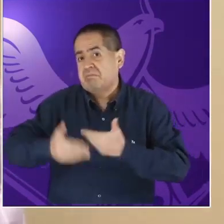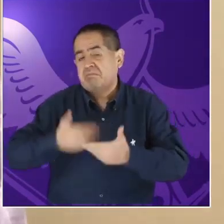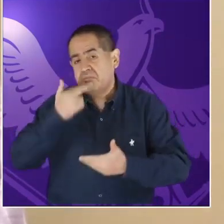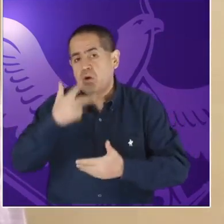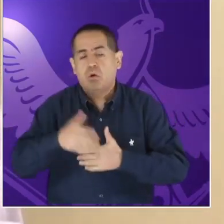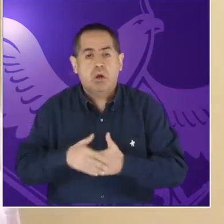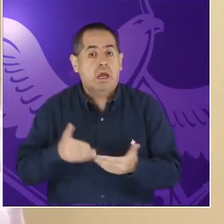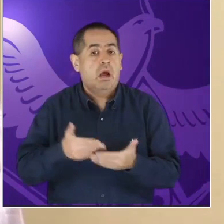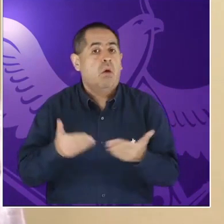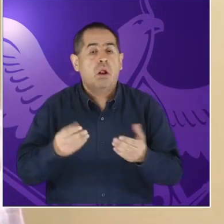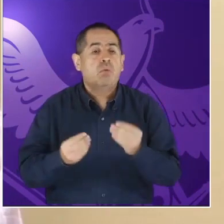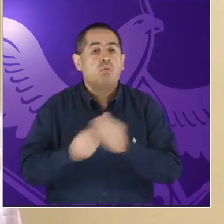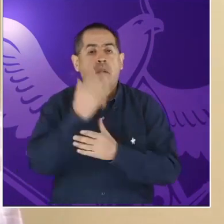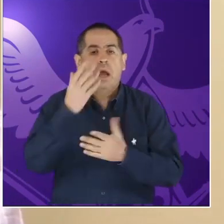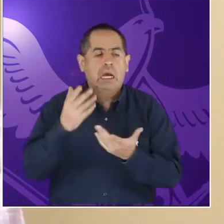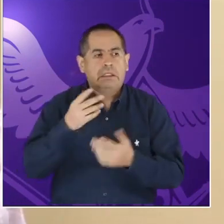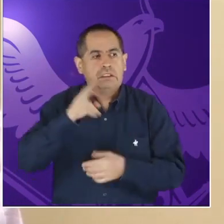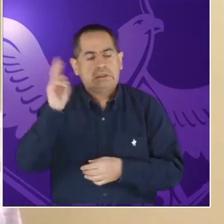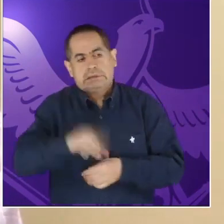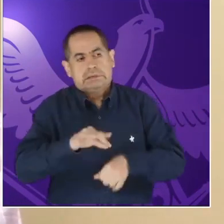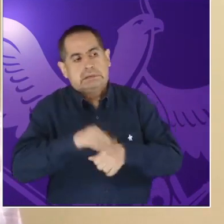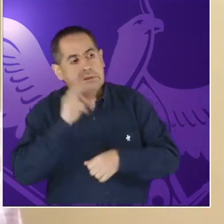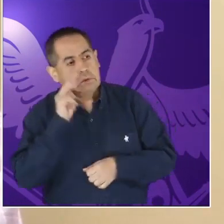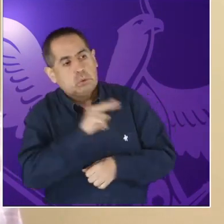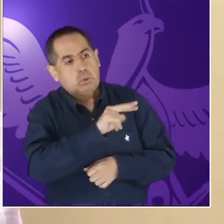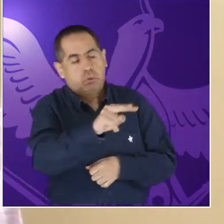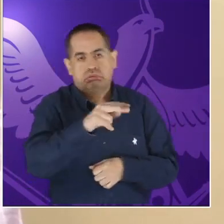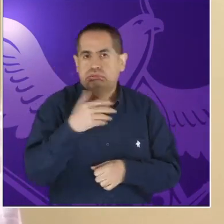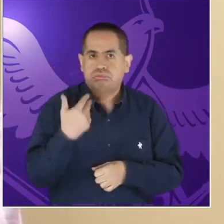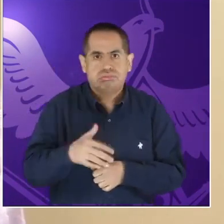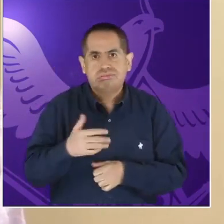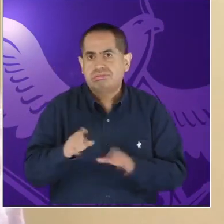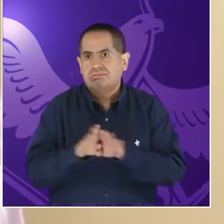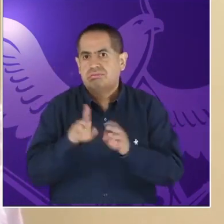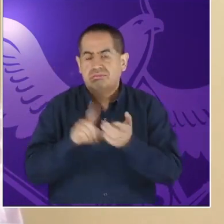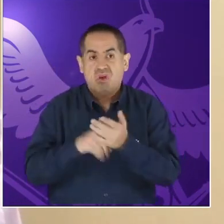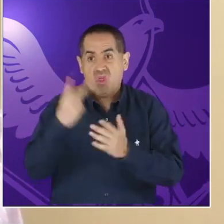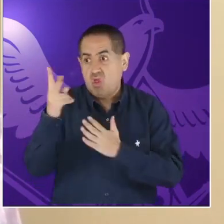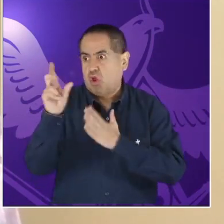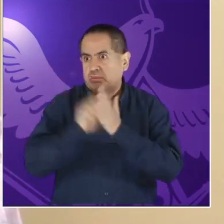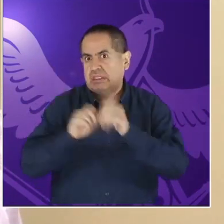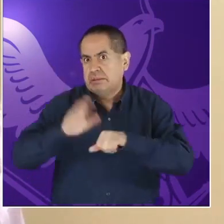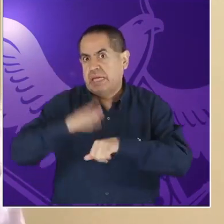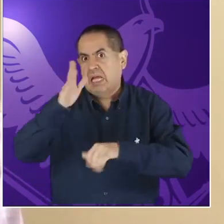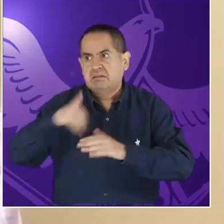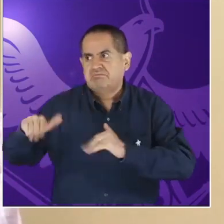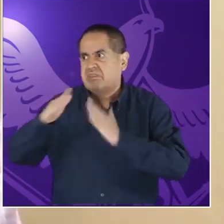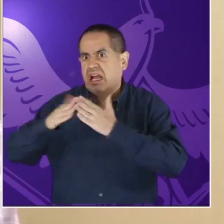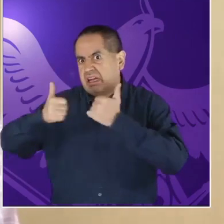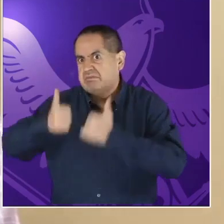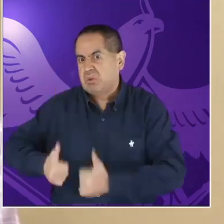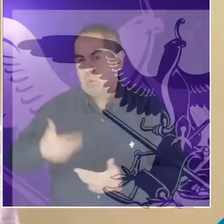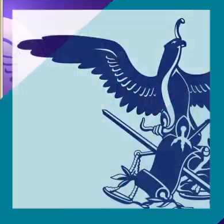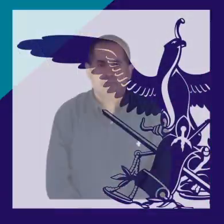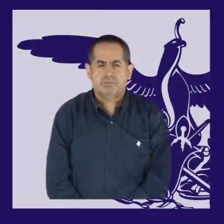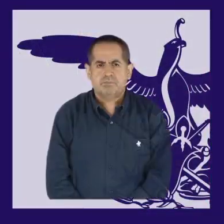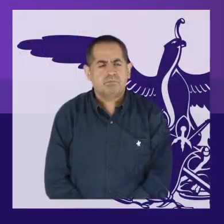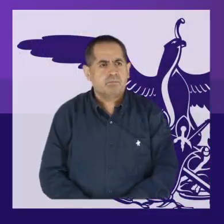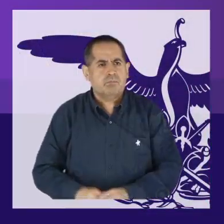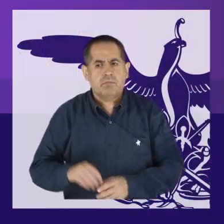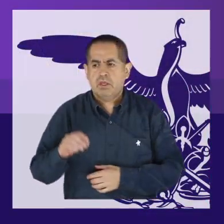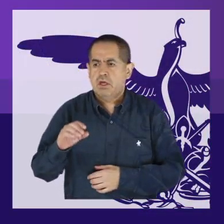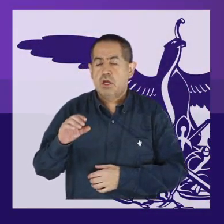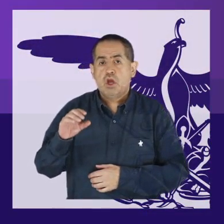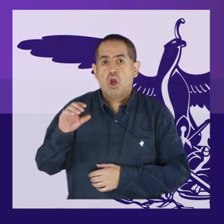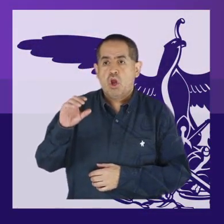llegan ahora a través de esta nueva realidad que nos tiene ya más de 2 meses en casa. Según